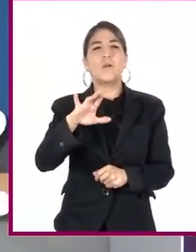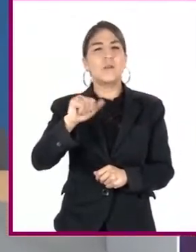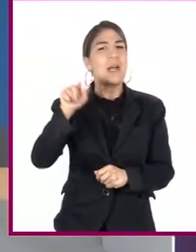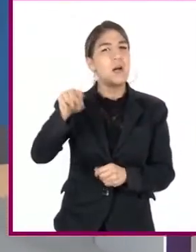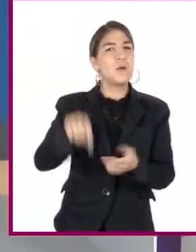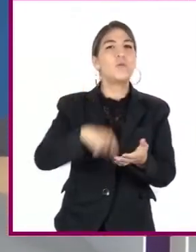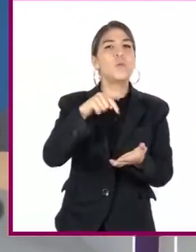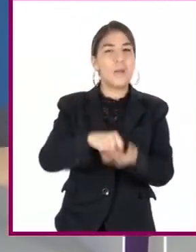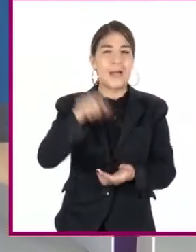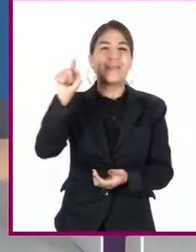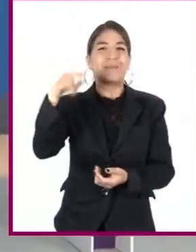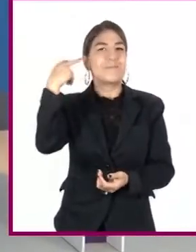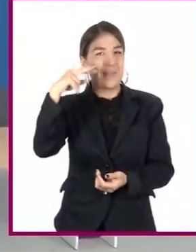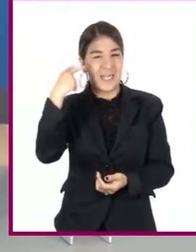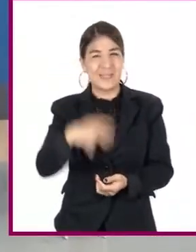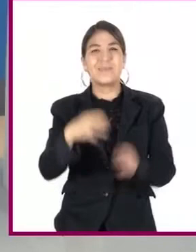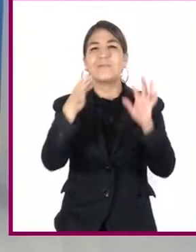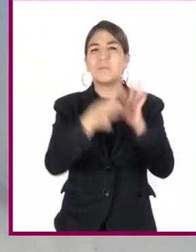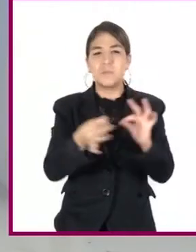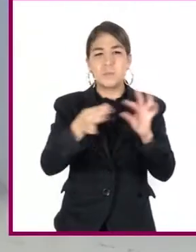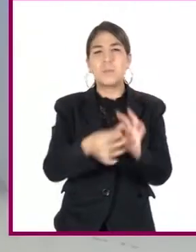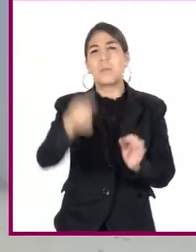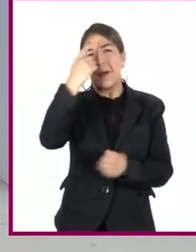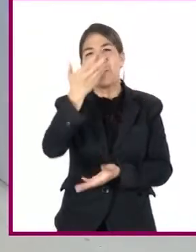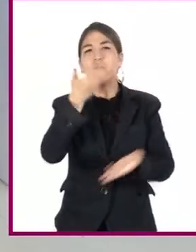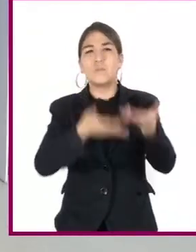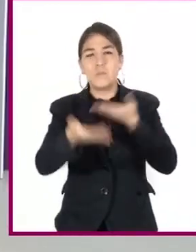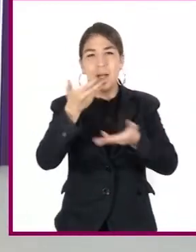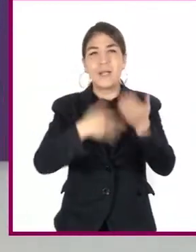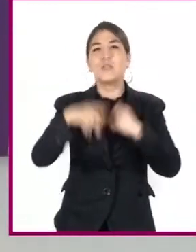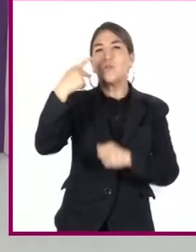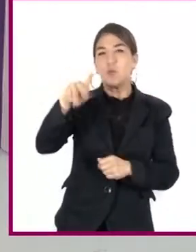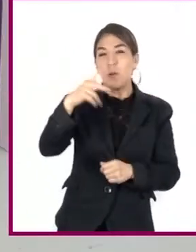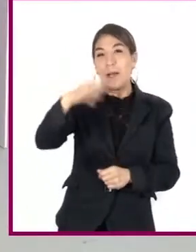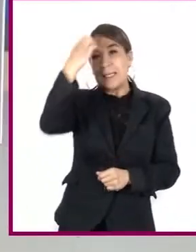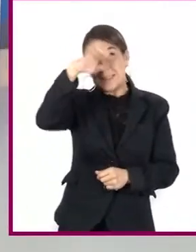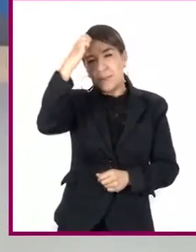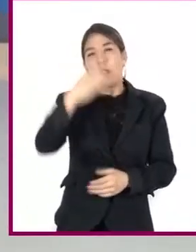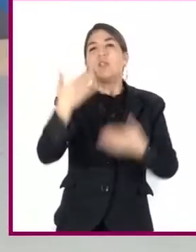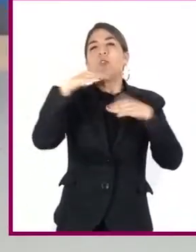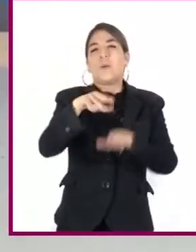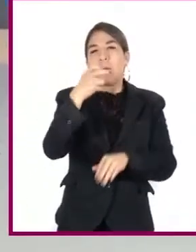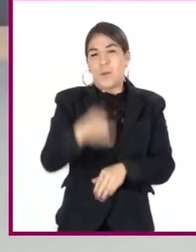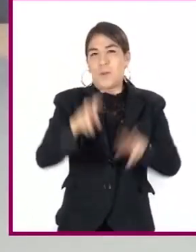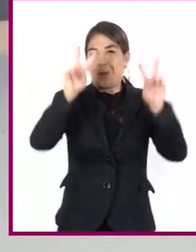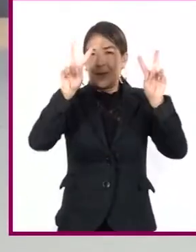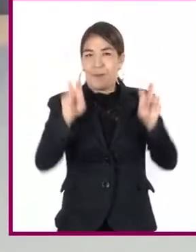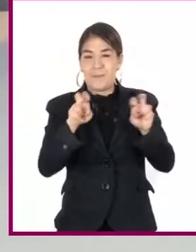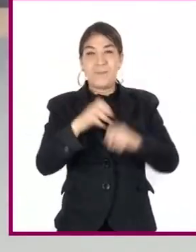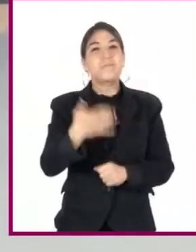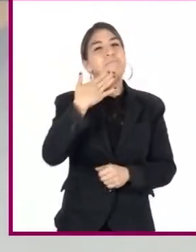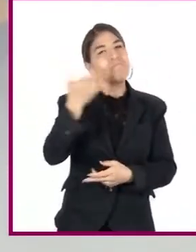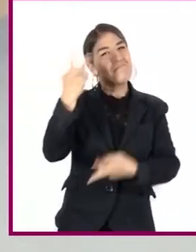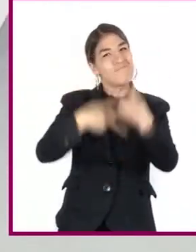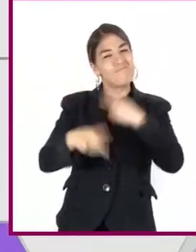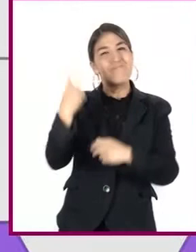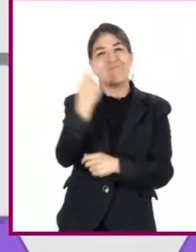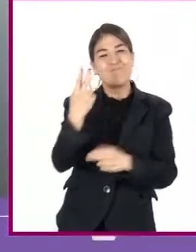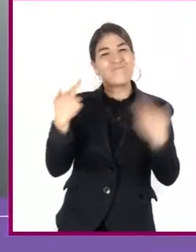estado de Veracruz, quienes nos compartirán un poco de sus conocimientos sobre el tema. Bienvenidas,